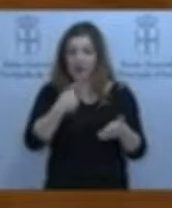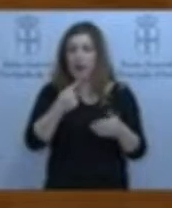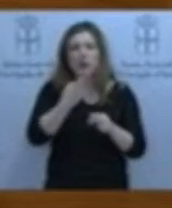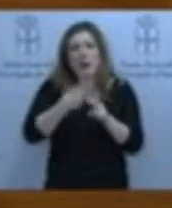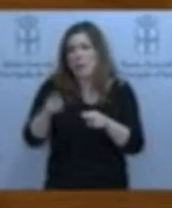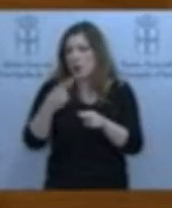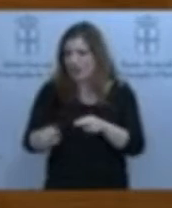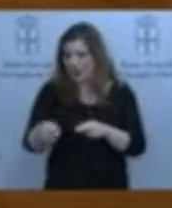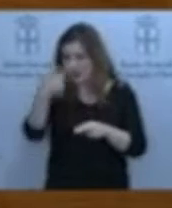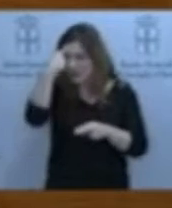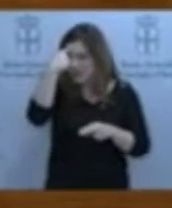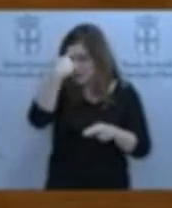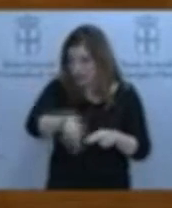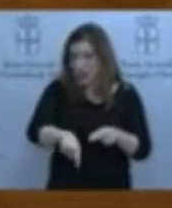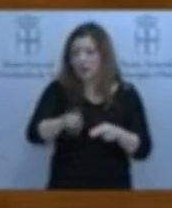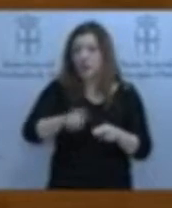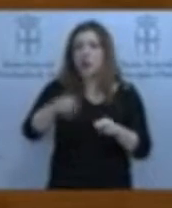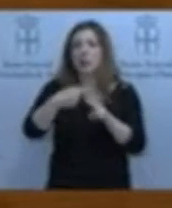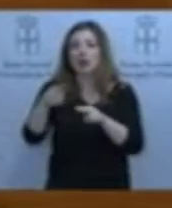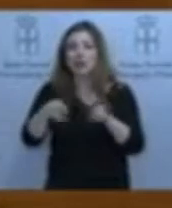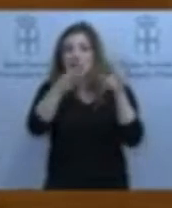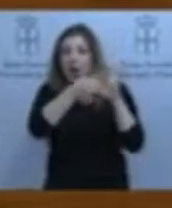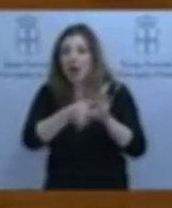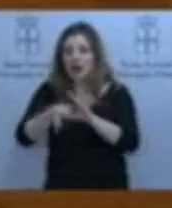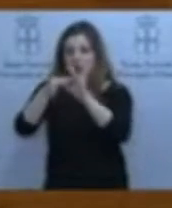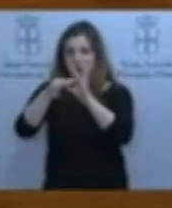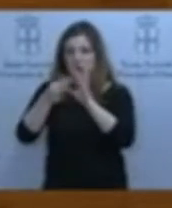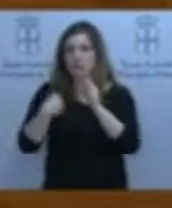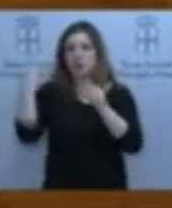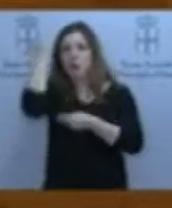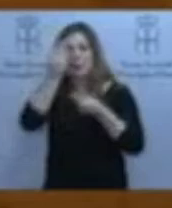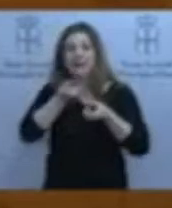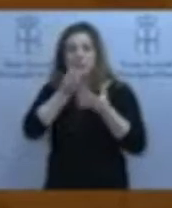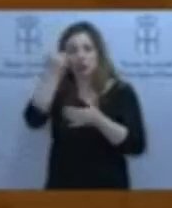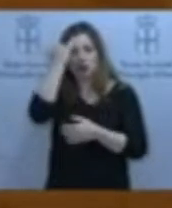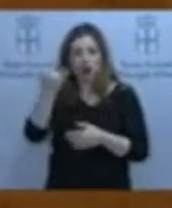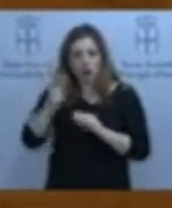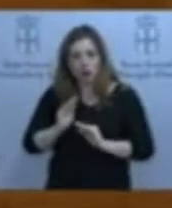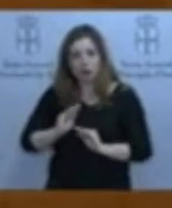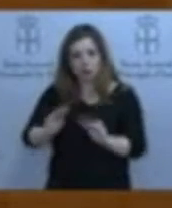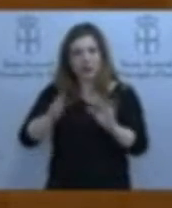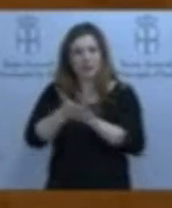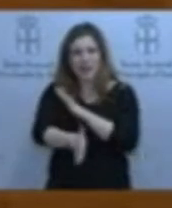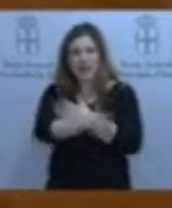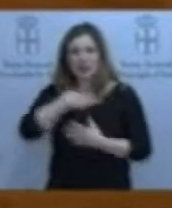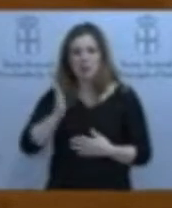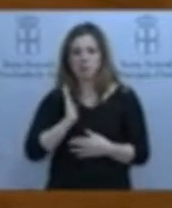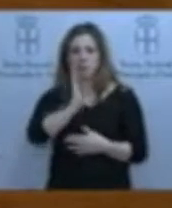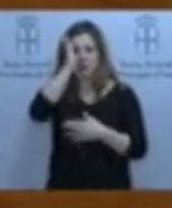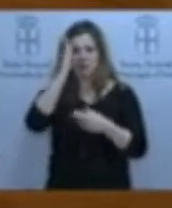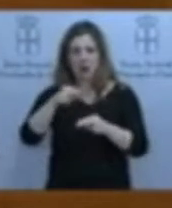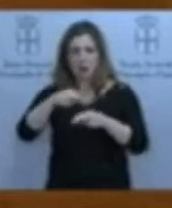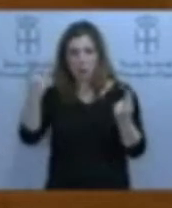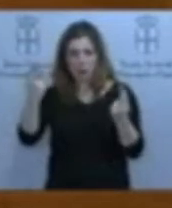política consciente y además una política que va de acuerdo con sus planteamientos ideológicos, que pasa por desmantelar lo público, pasa